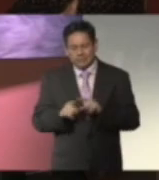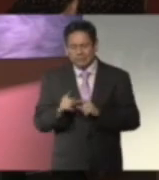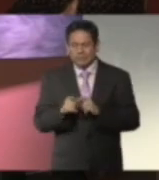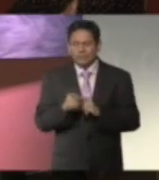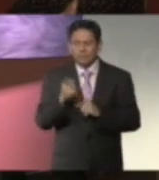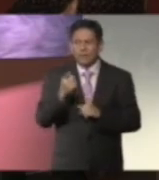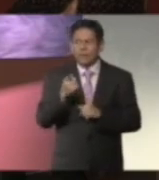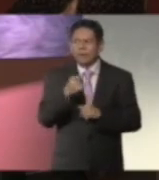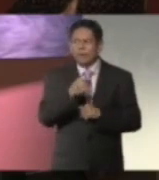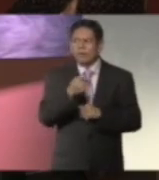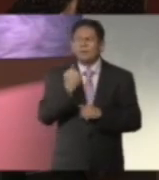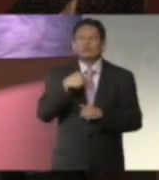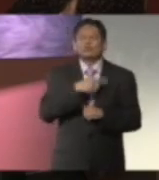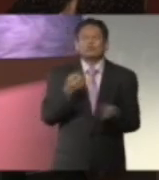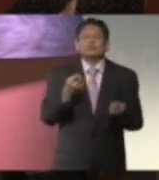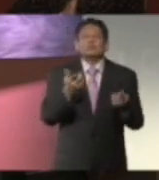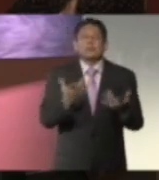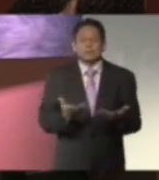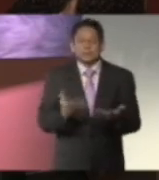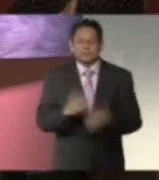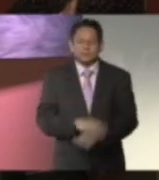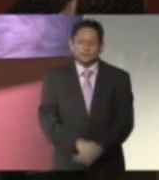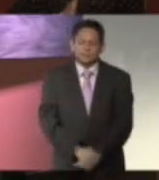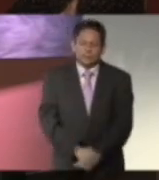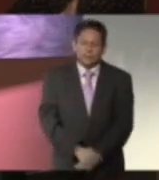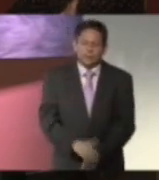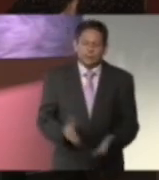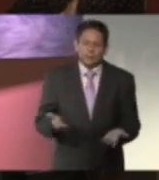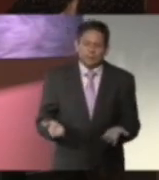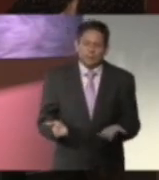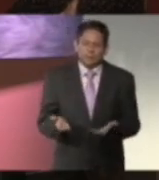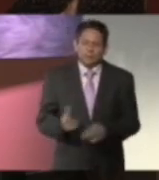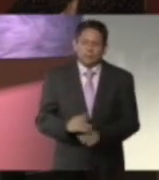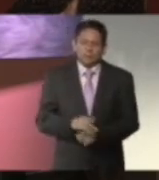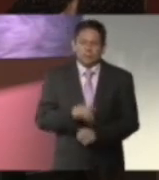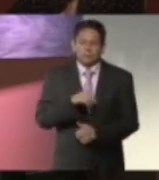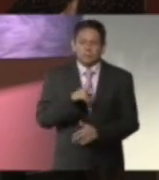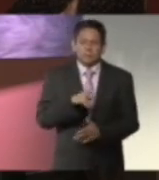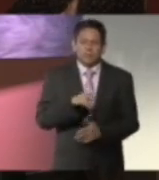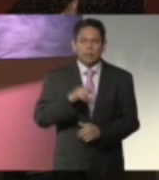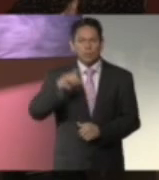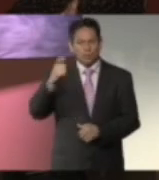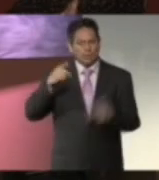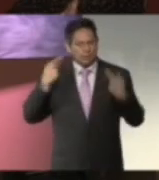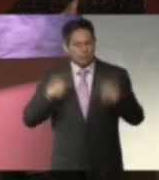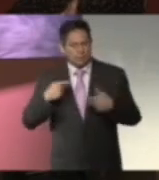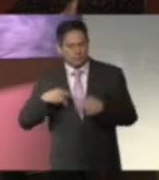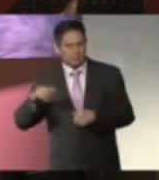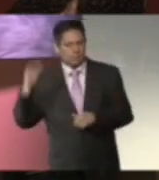una pregunta que flota. ¿Las instituciones responden a las demandas ciudadanas?